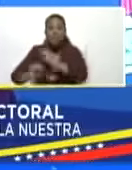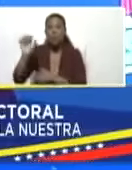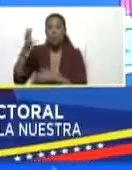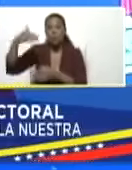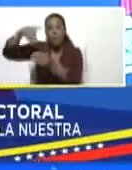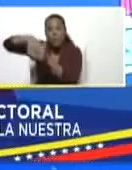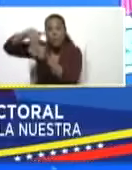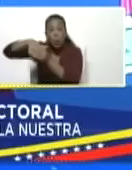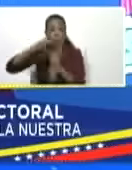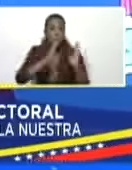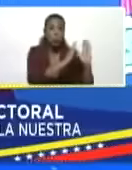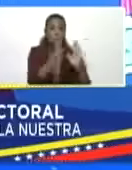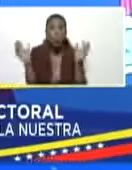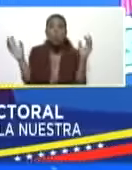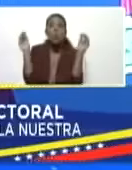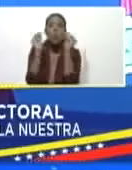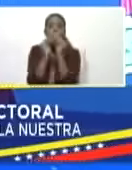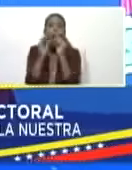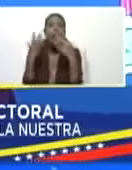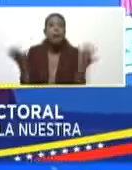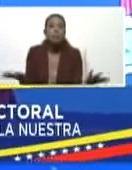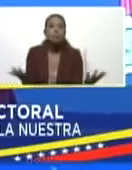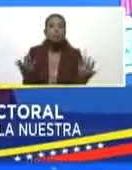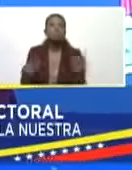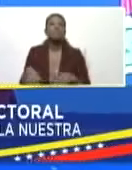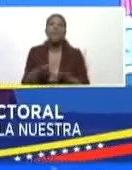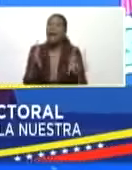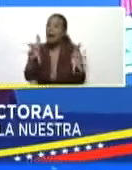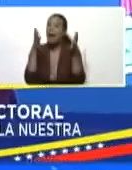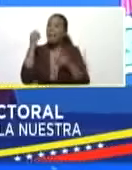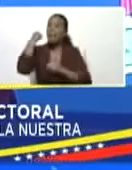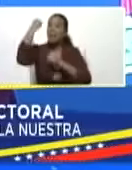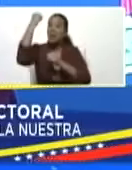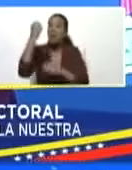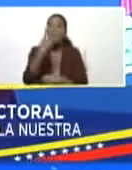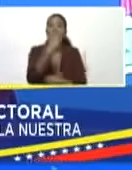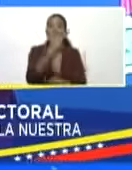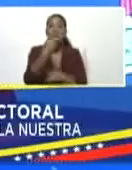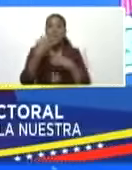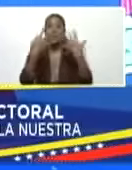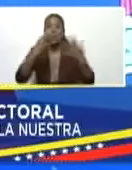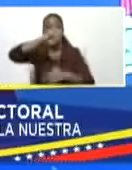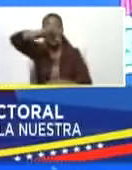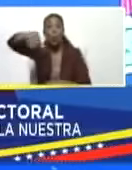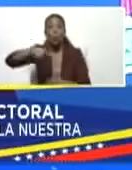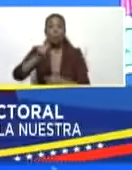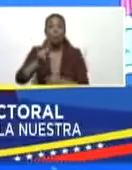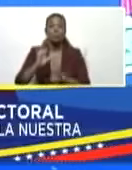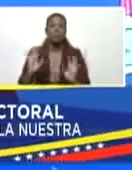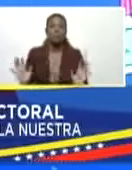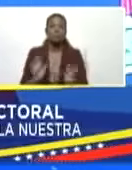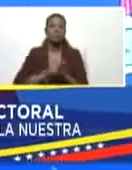voto igual a gran victoria del 28J.